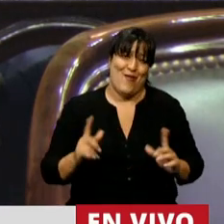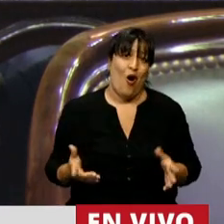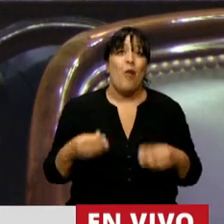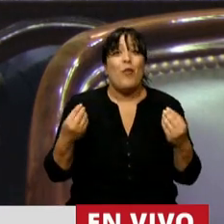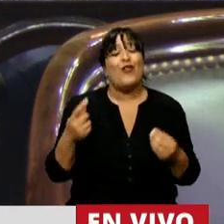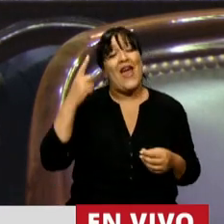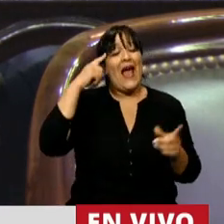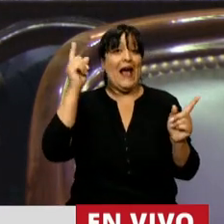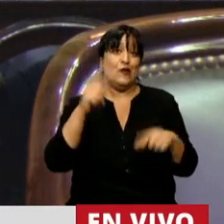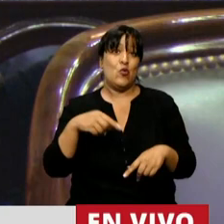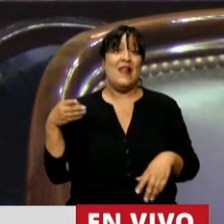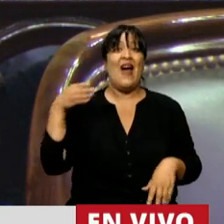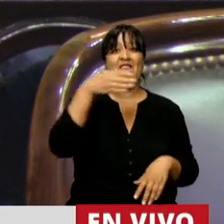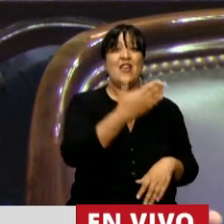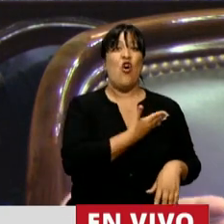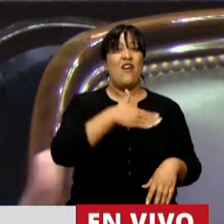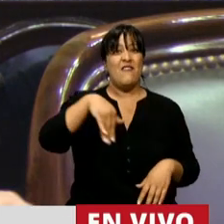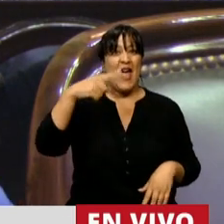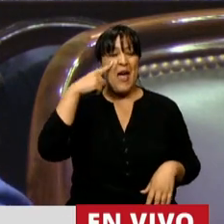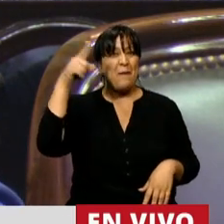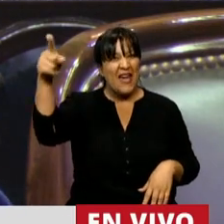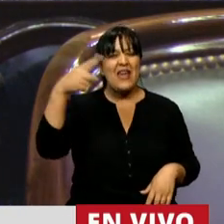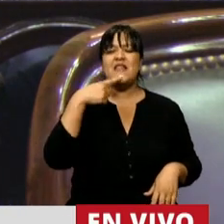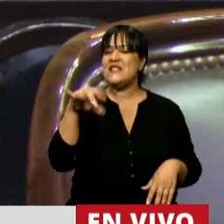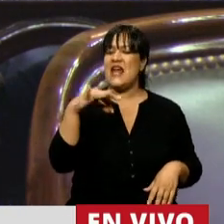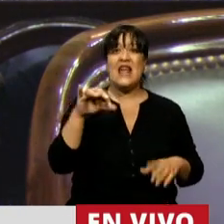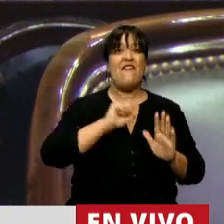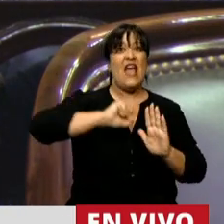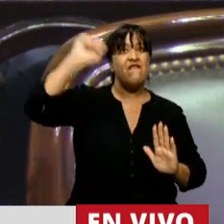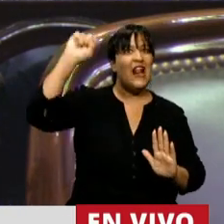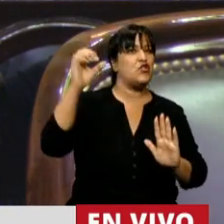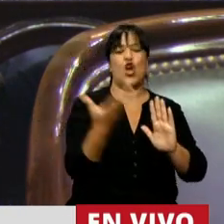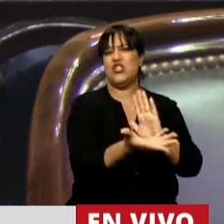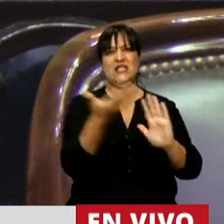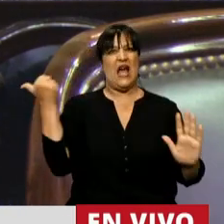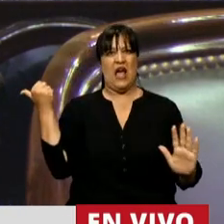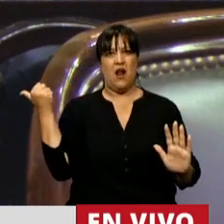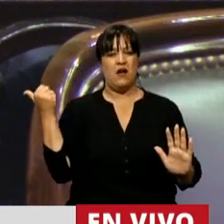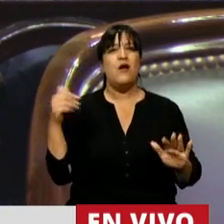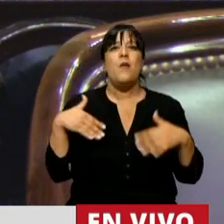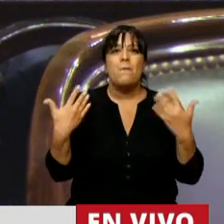vino la misión del fondo le pidió que desindexaran los incrementos y por eso sacaron,